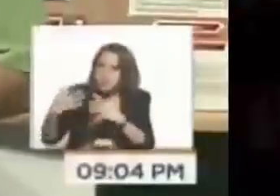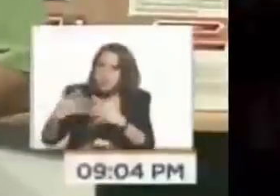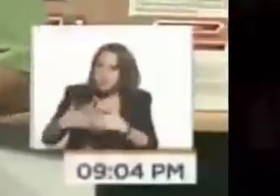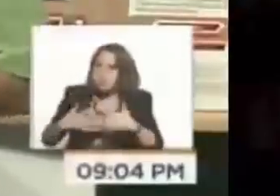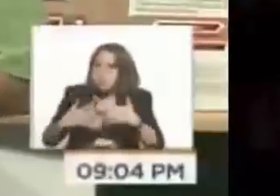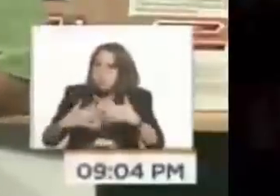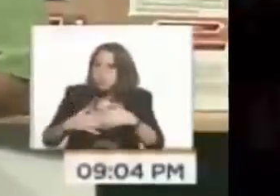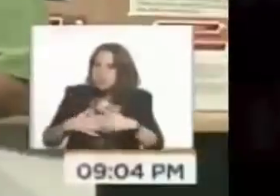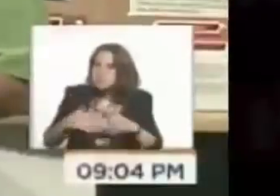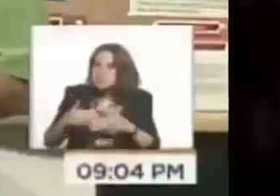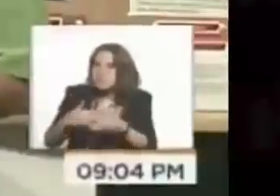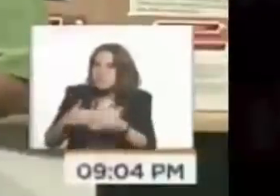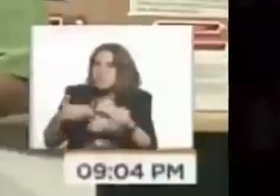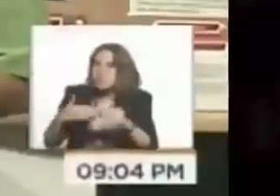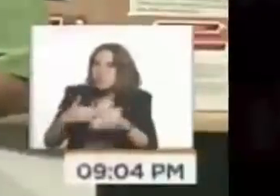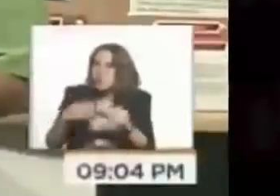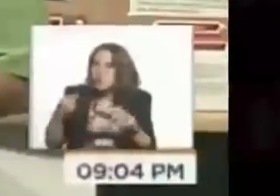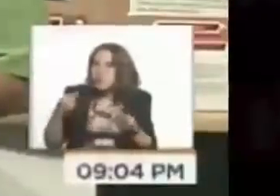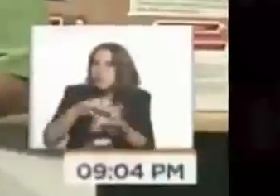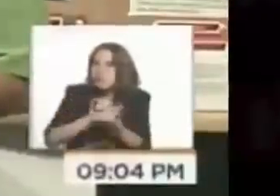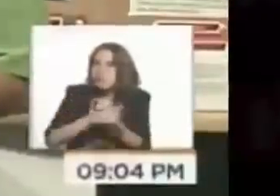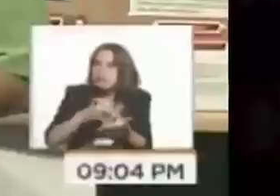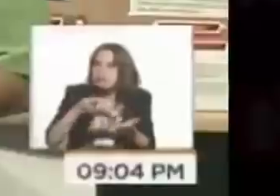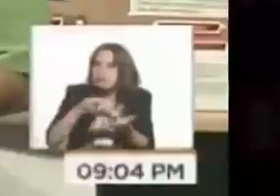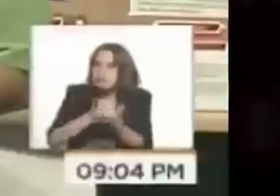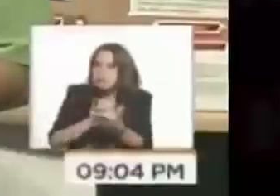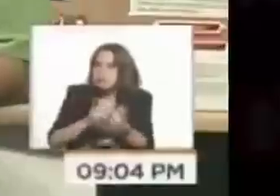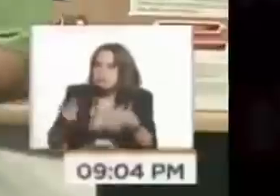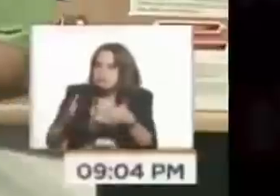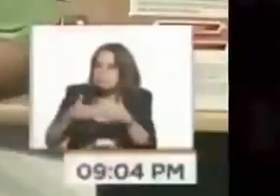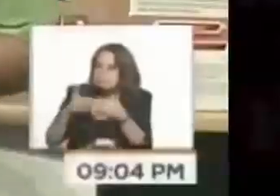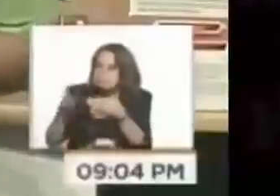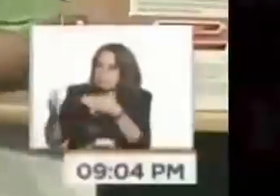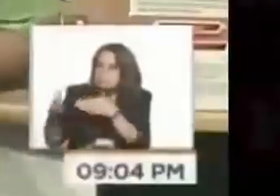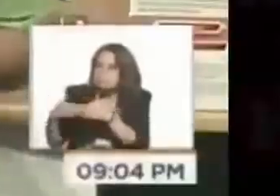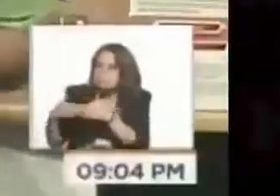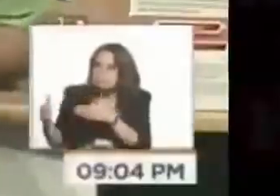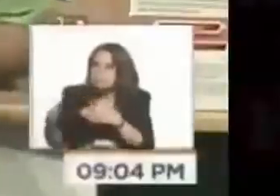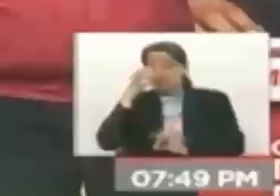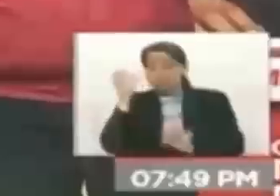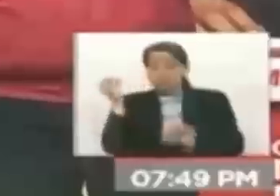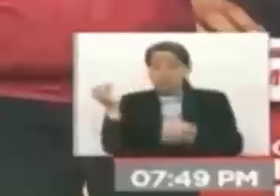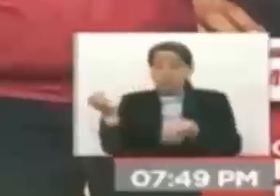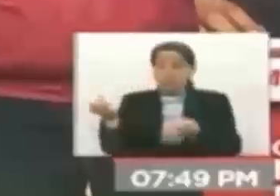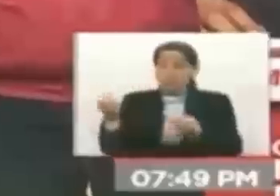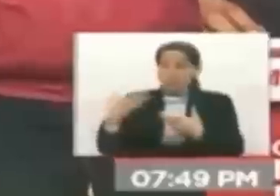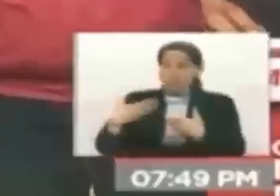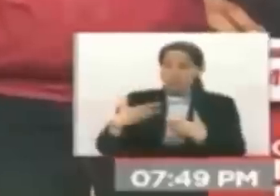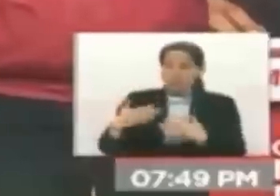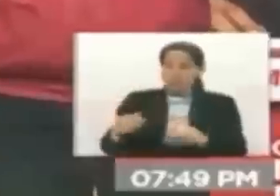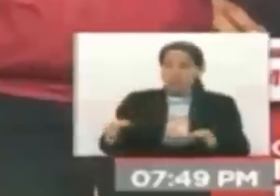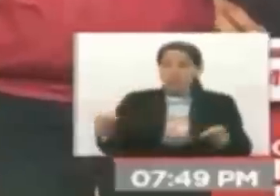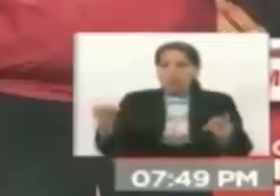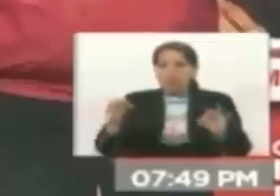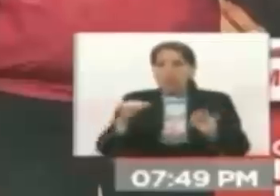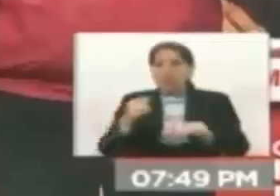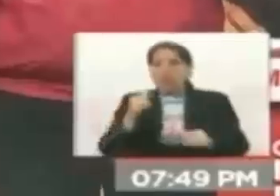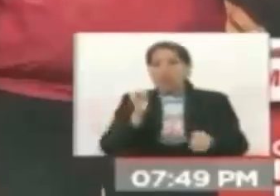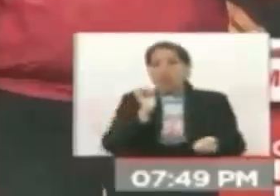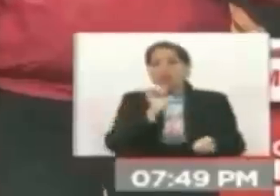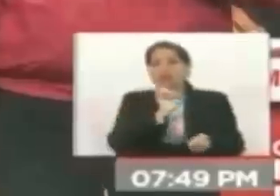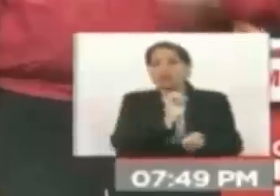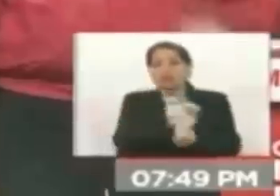que eso se termina. No, lo que viene en Colombia viene, acotó. El oficialista también aprovechó para responder